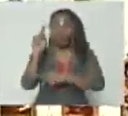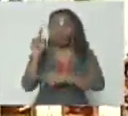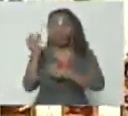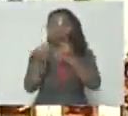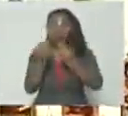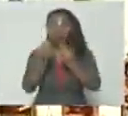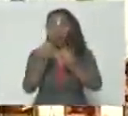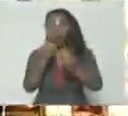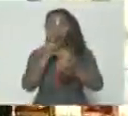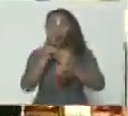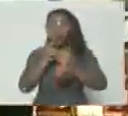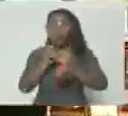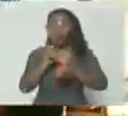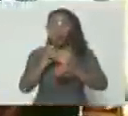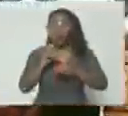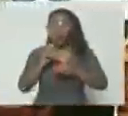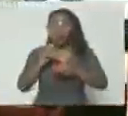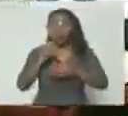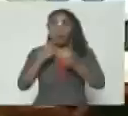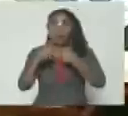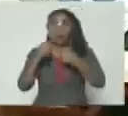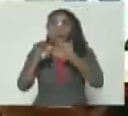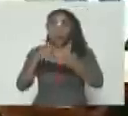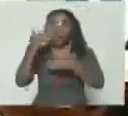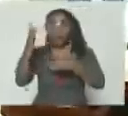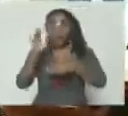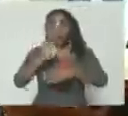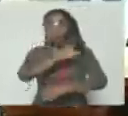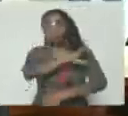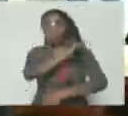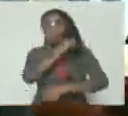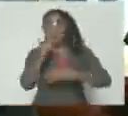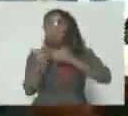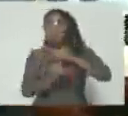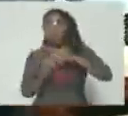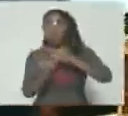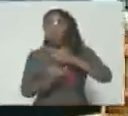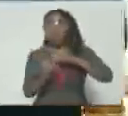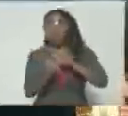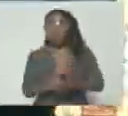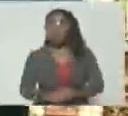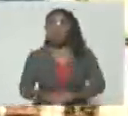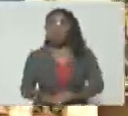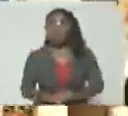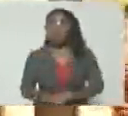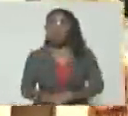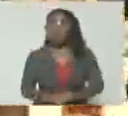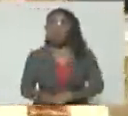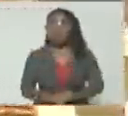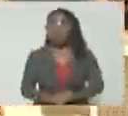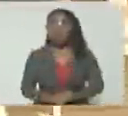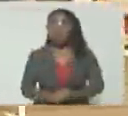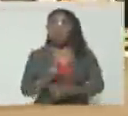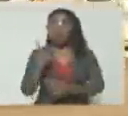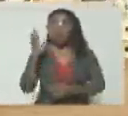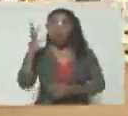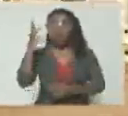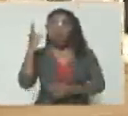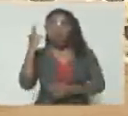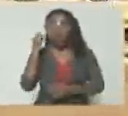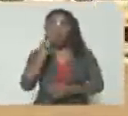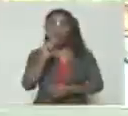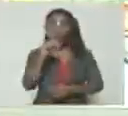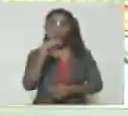Bancoex. Y los voy a dejar acá con la directora del instituto. Ana Karina Rote